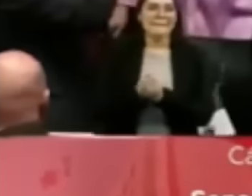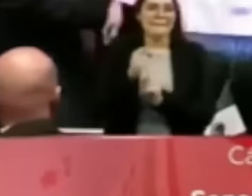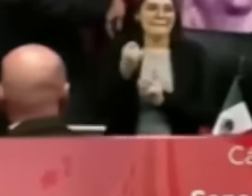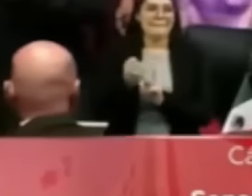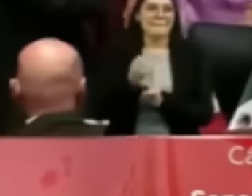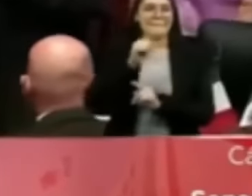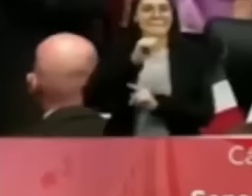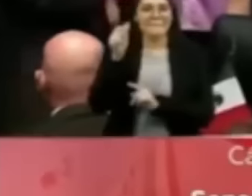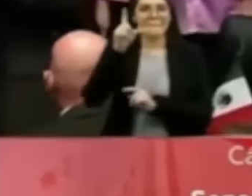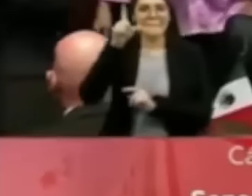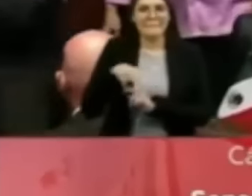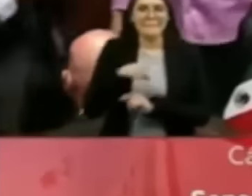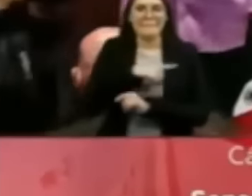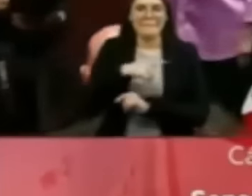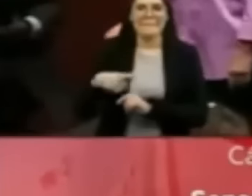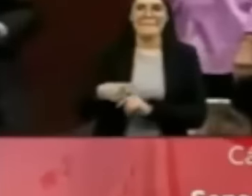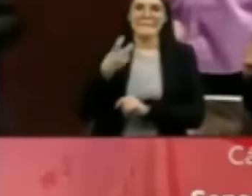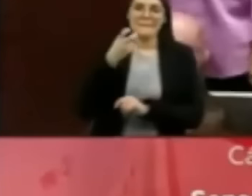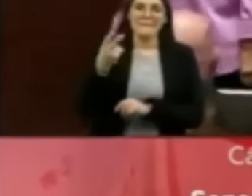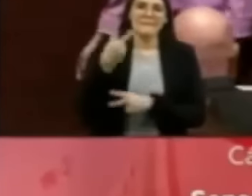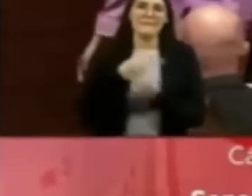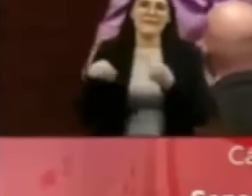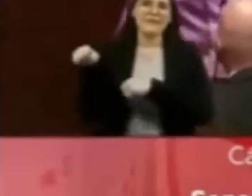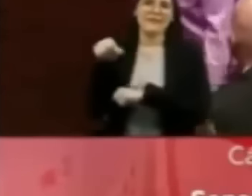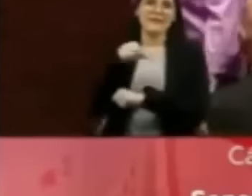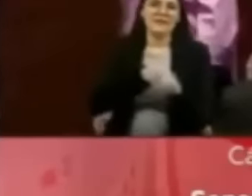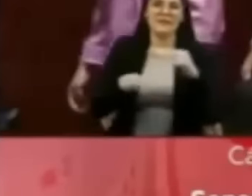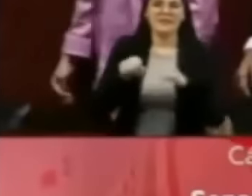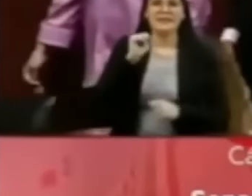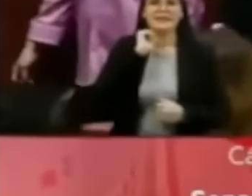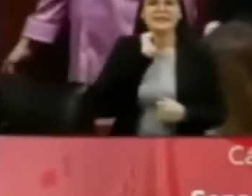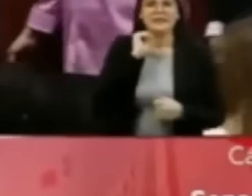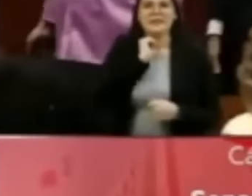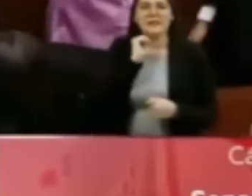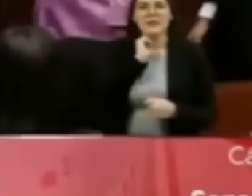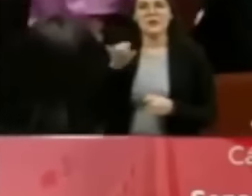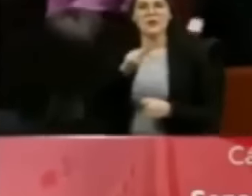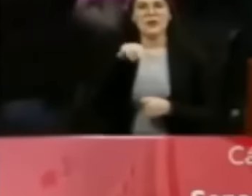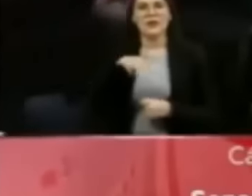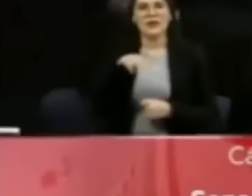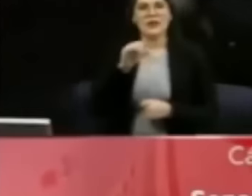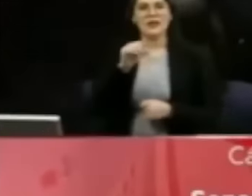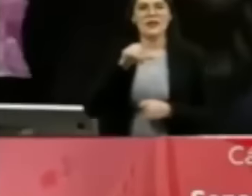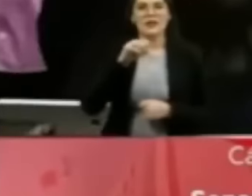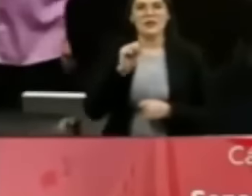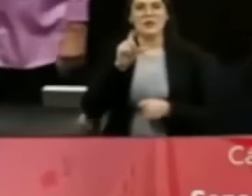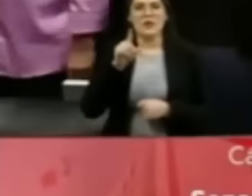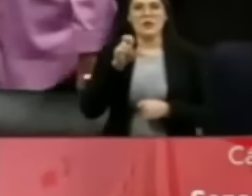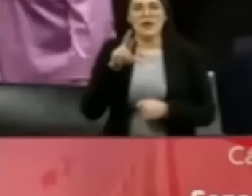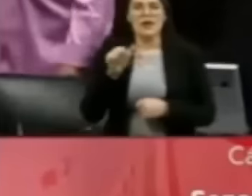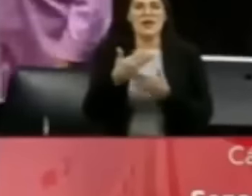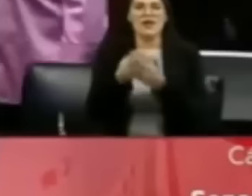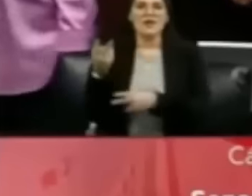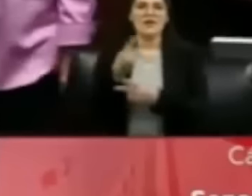Citlali Hernández, la secretaria general de Morena. Lo vemos llegar y